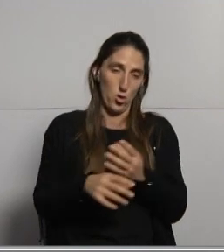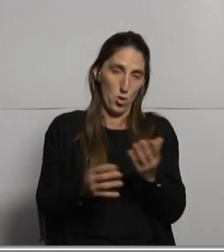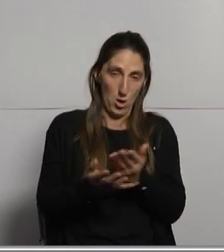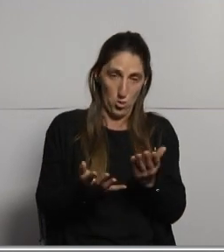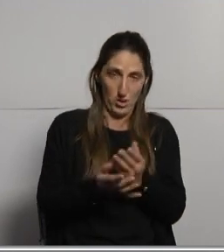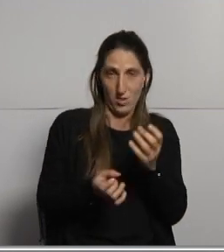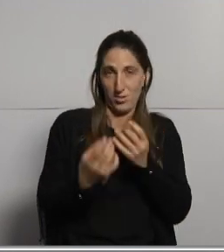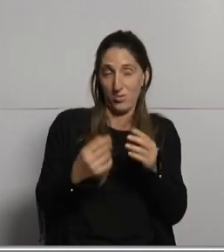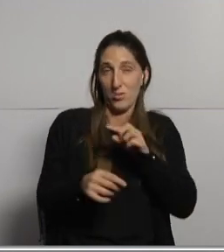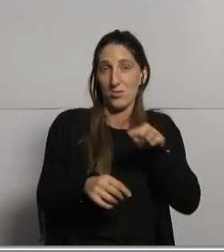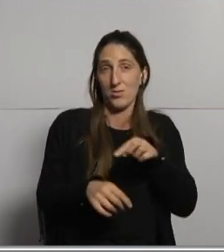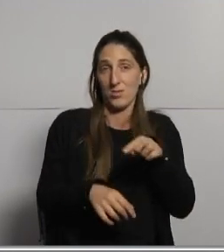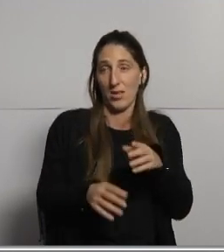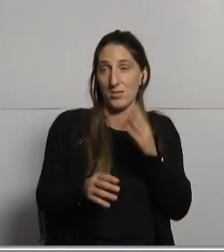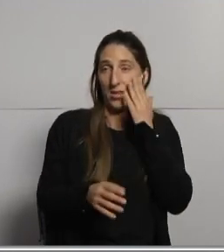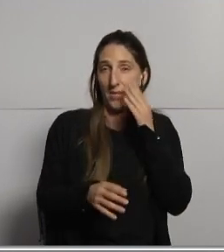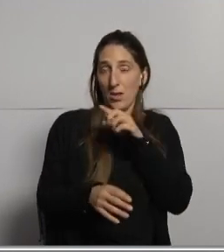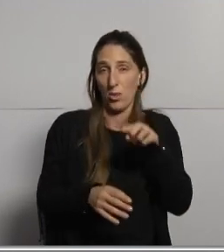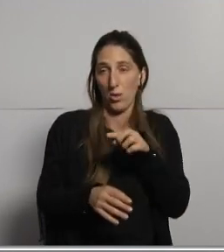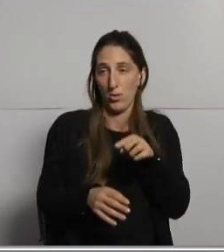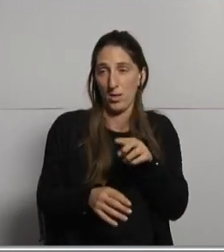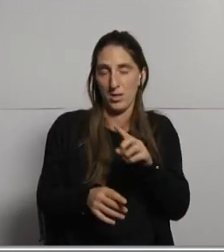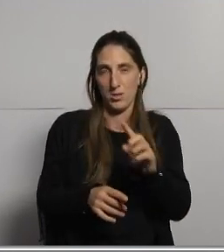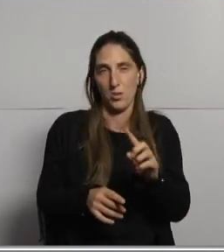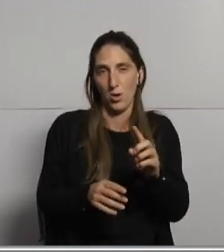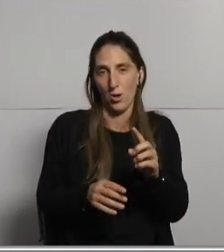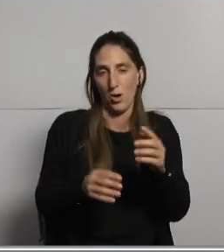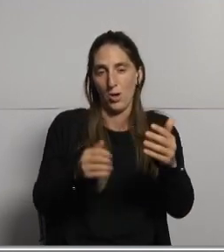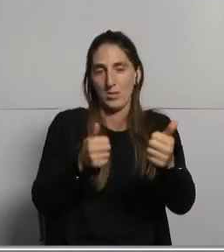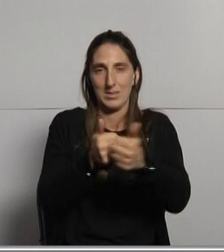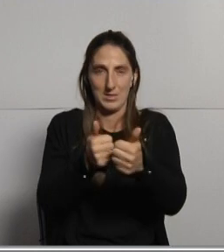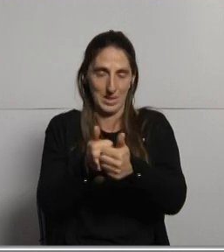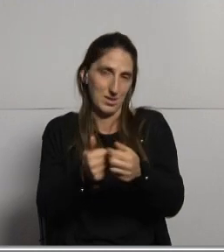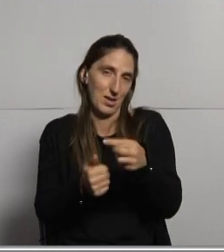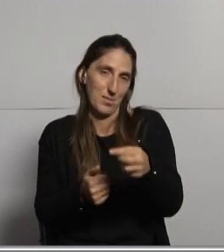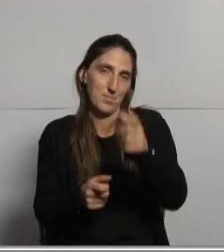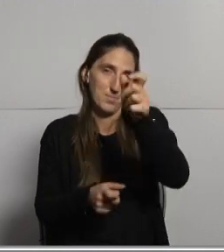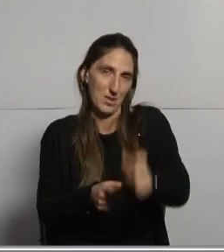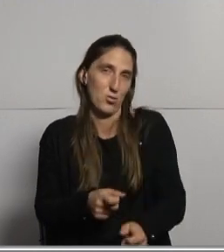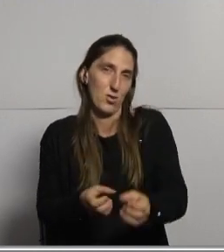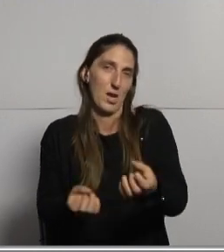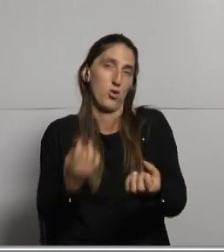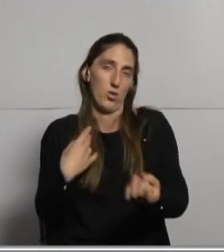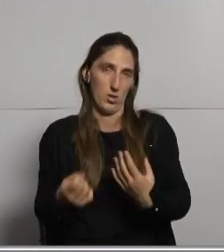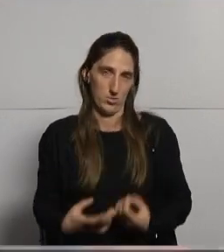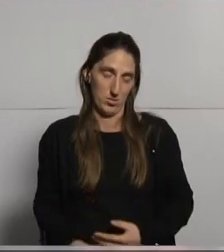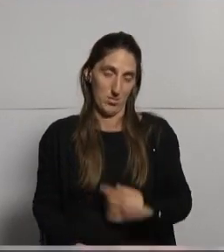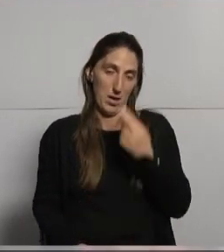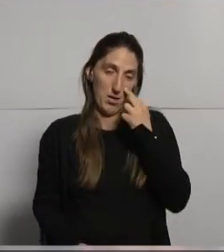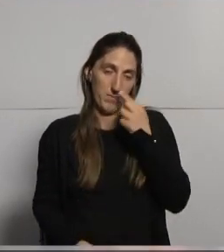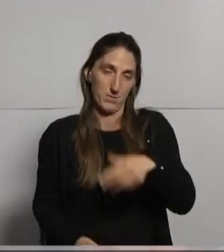más quizás por dónde moverse y no favorecer a que haya aglomeraciones o tener más probabilidad de